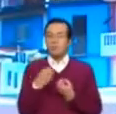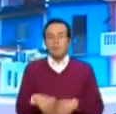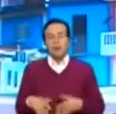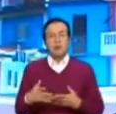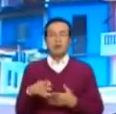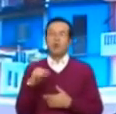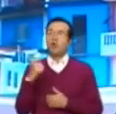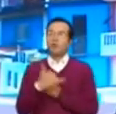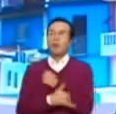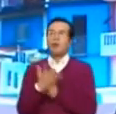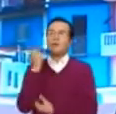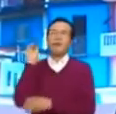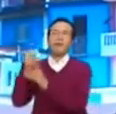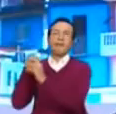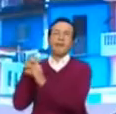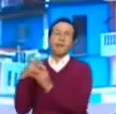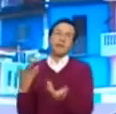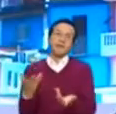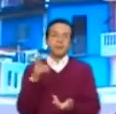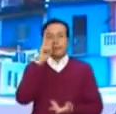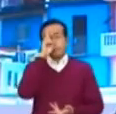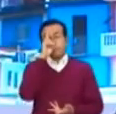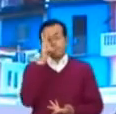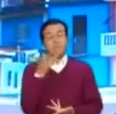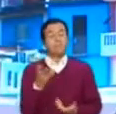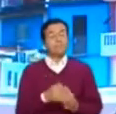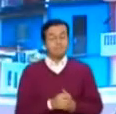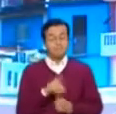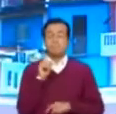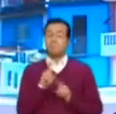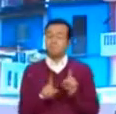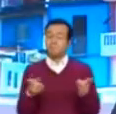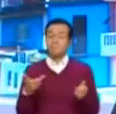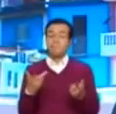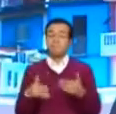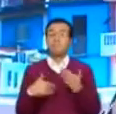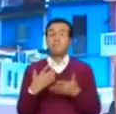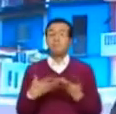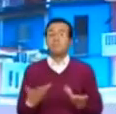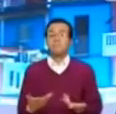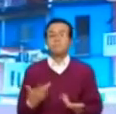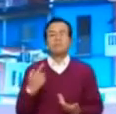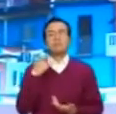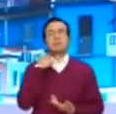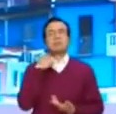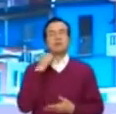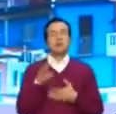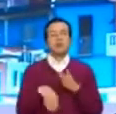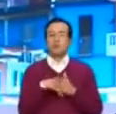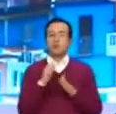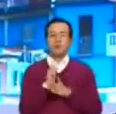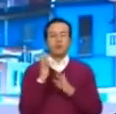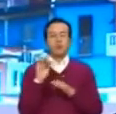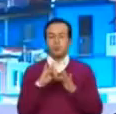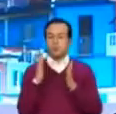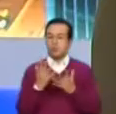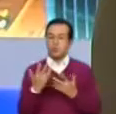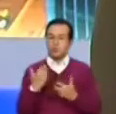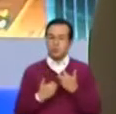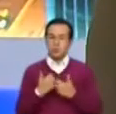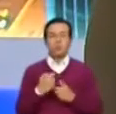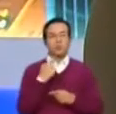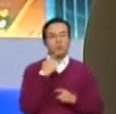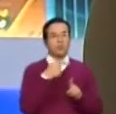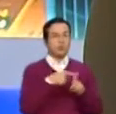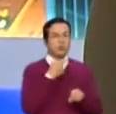o salud. Es decir, los mecanismos de evasión y elusión fiscal finalmente nos están afectando a todos los ciudadanos del planeta. Ya vamos a hablar del